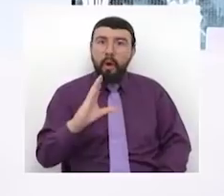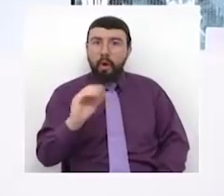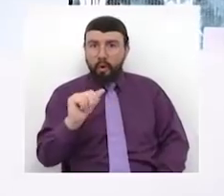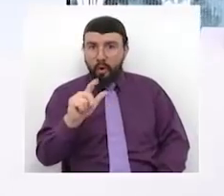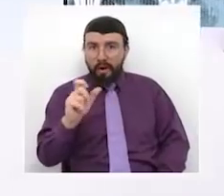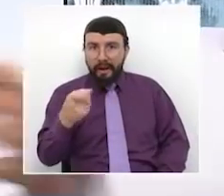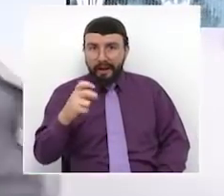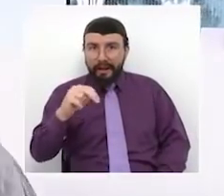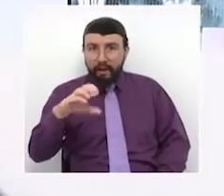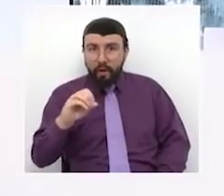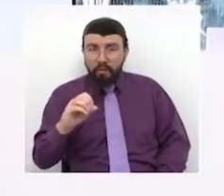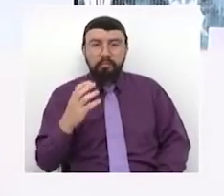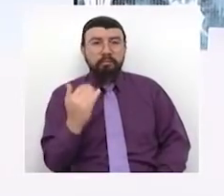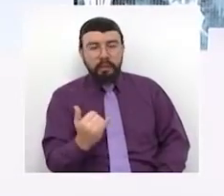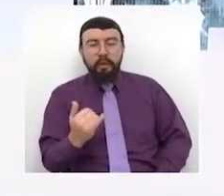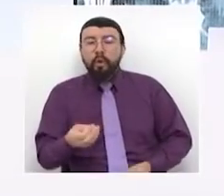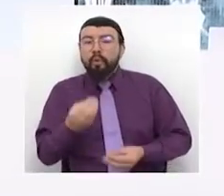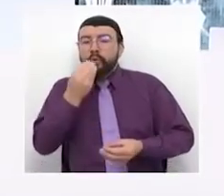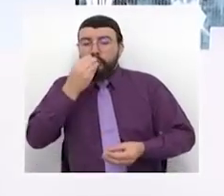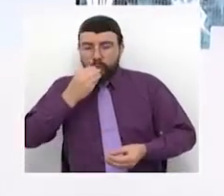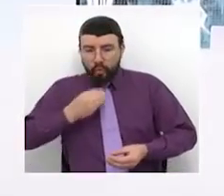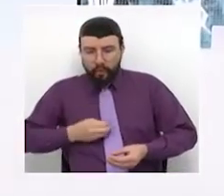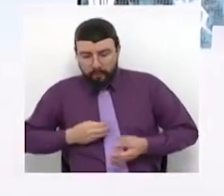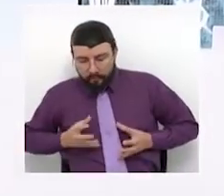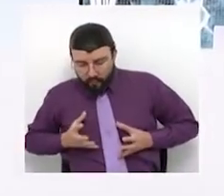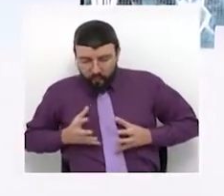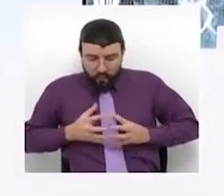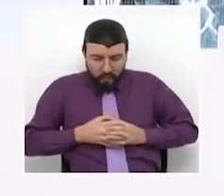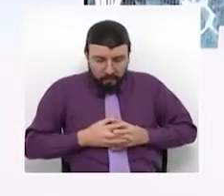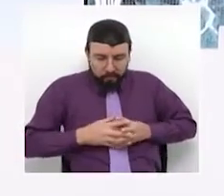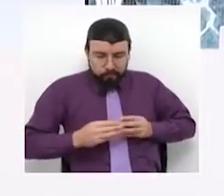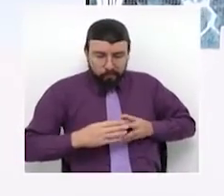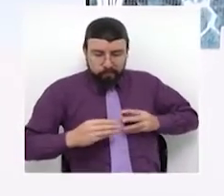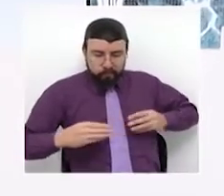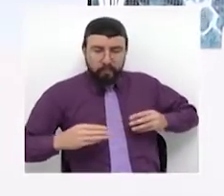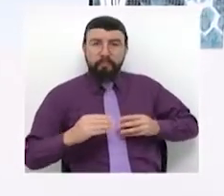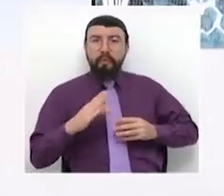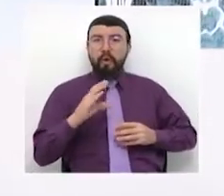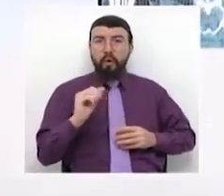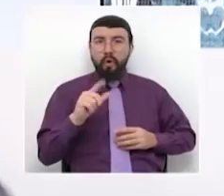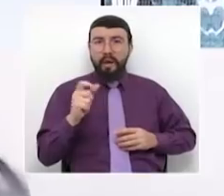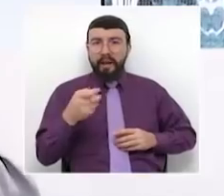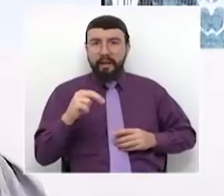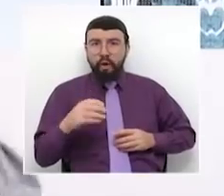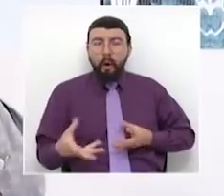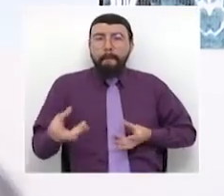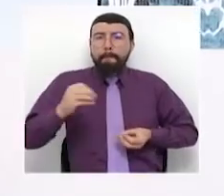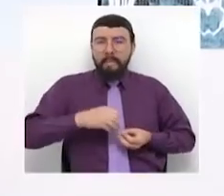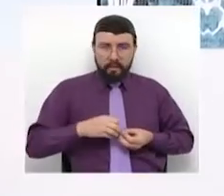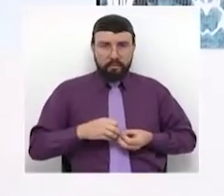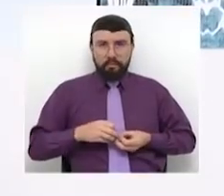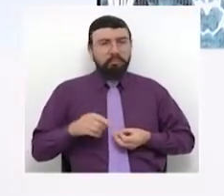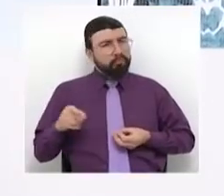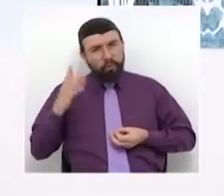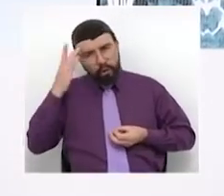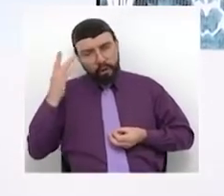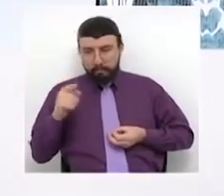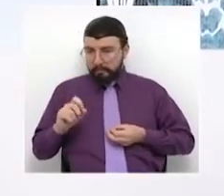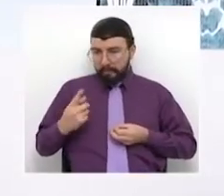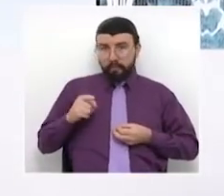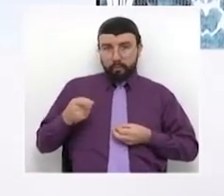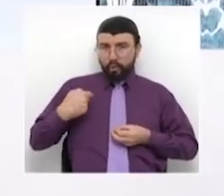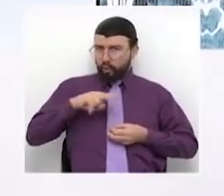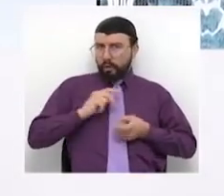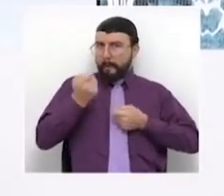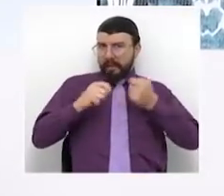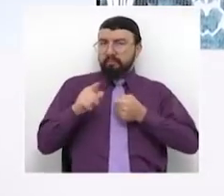tiene que formar otro colágeno. Lo que realmente nosotros estamos mandando son precolágenos, porque él es hidrolizado primero que todo,